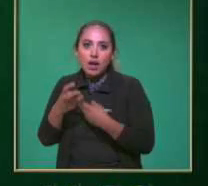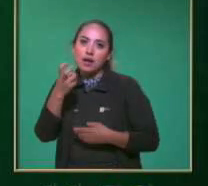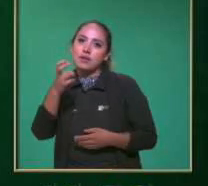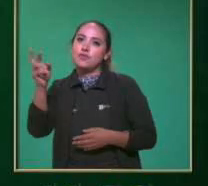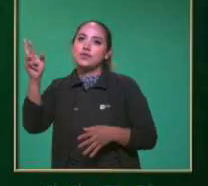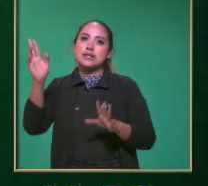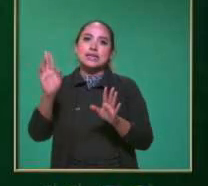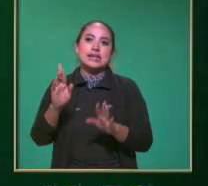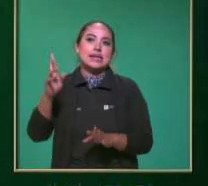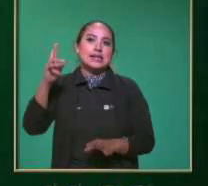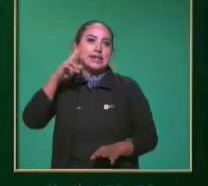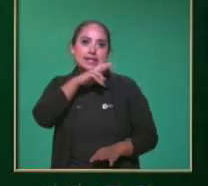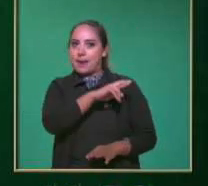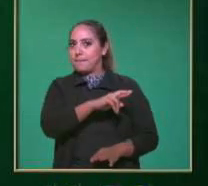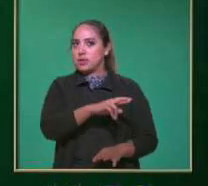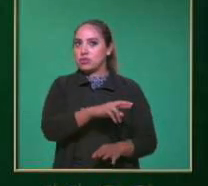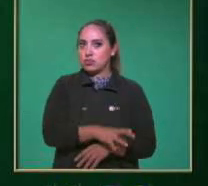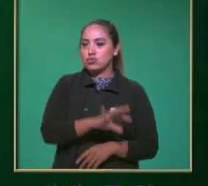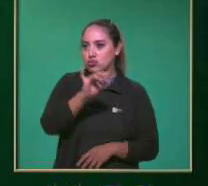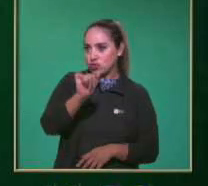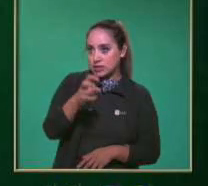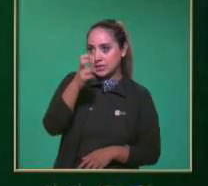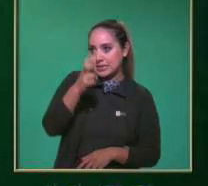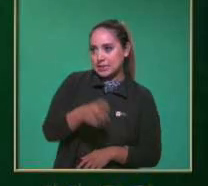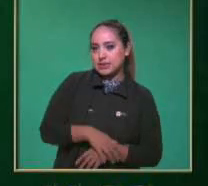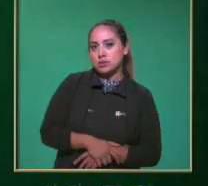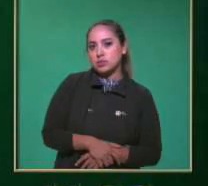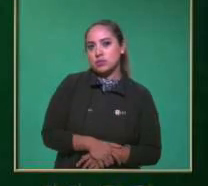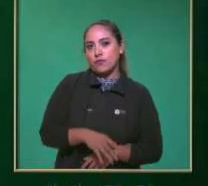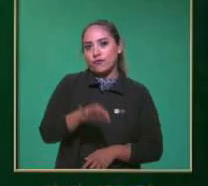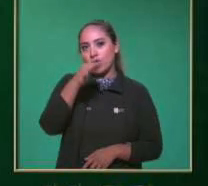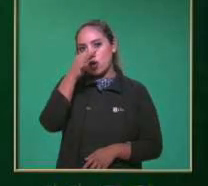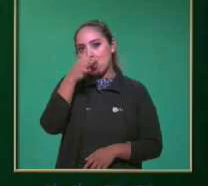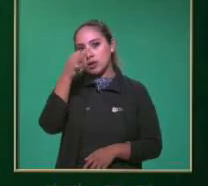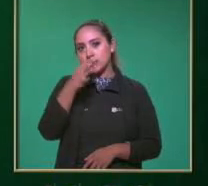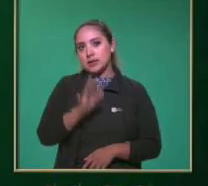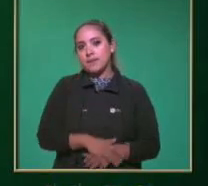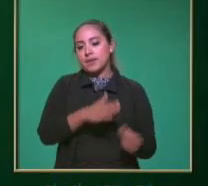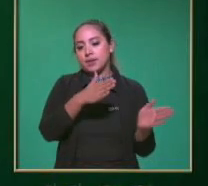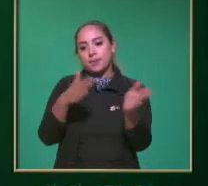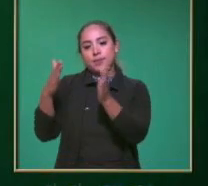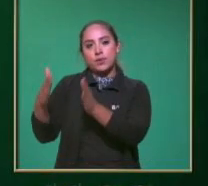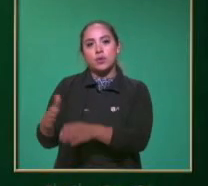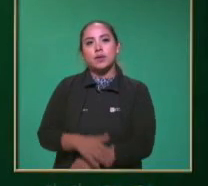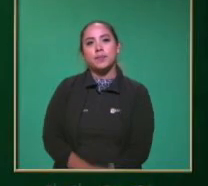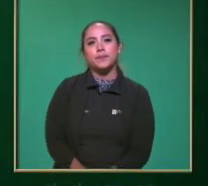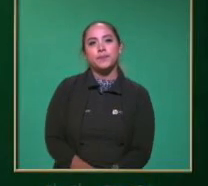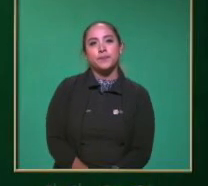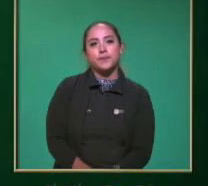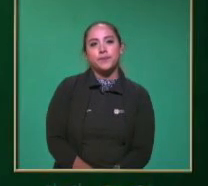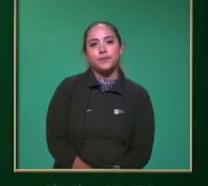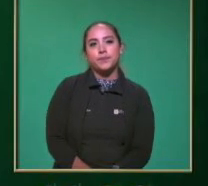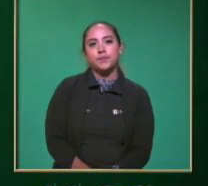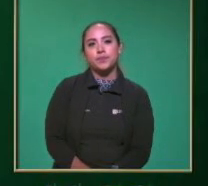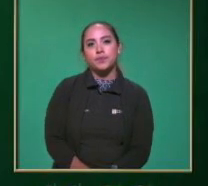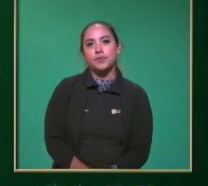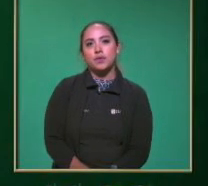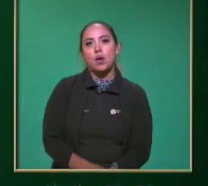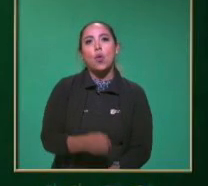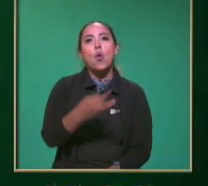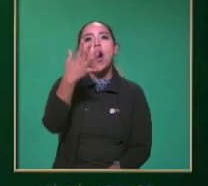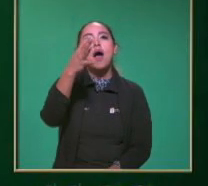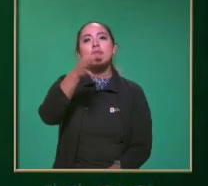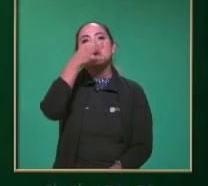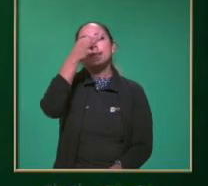rápida de contar. Así es. Esta es una colección de flores. Vamos a pasar a la siguiente colección que dice cuántas